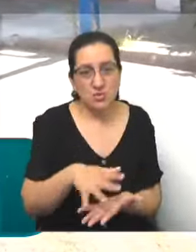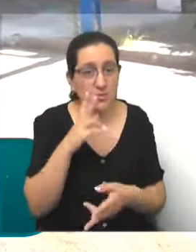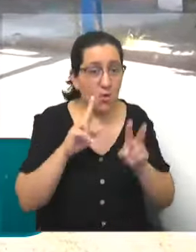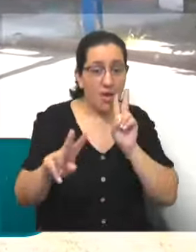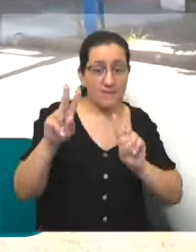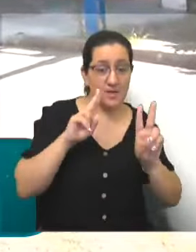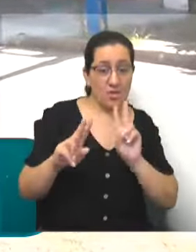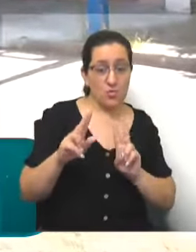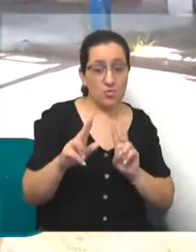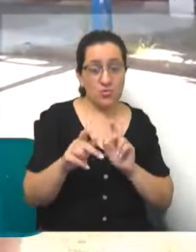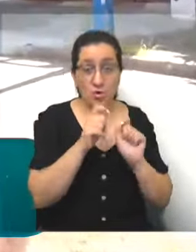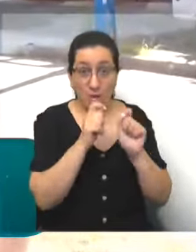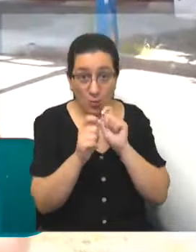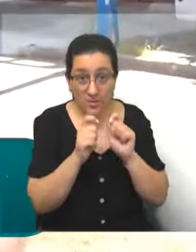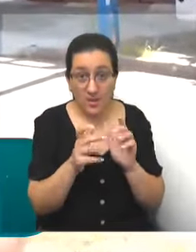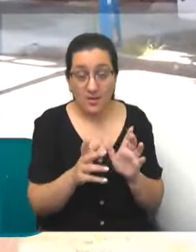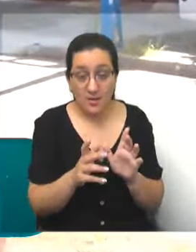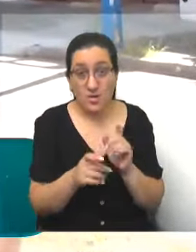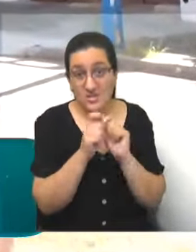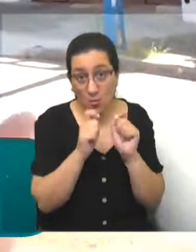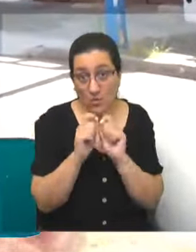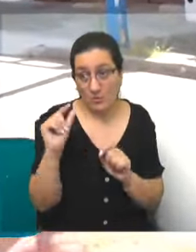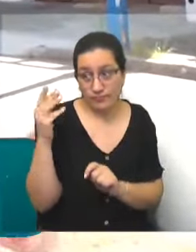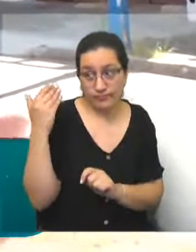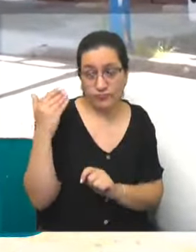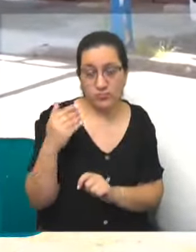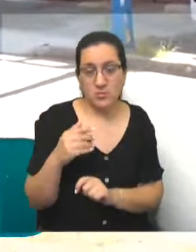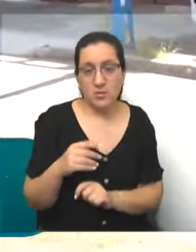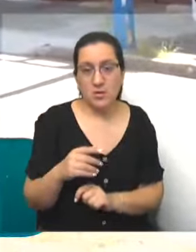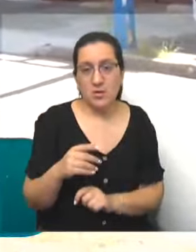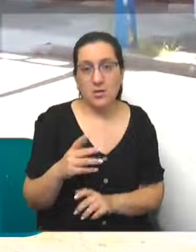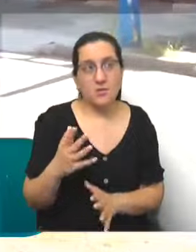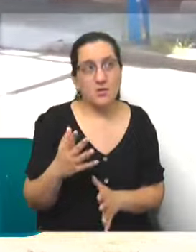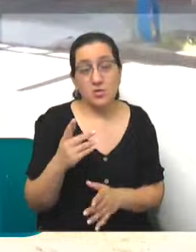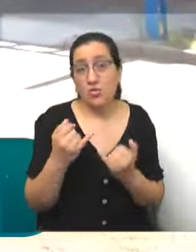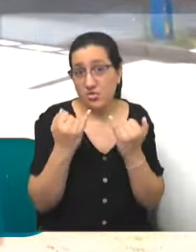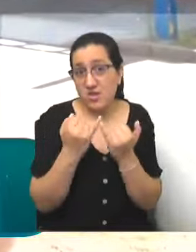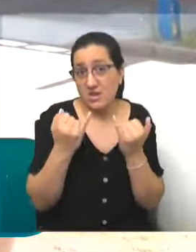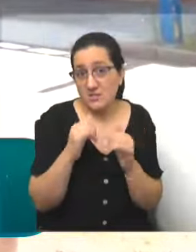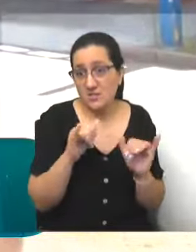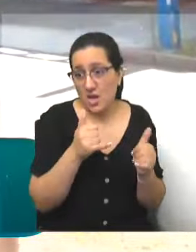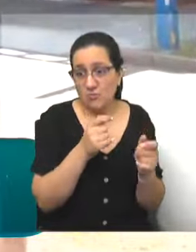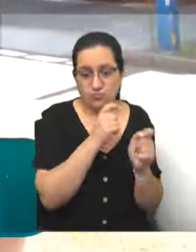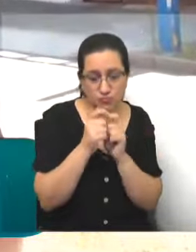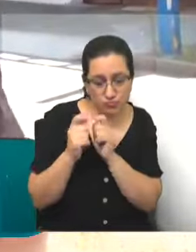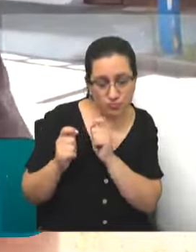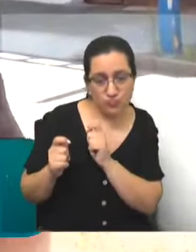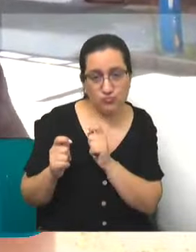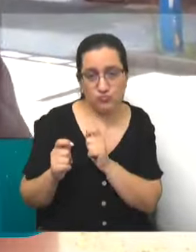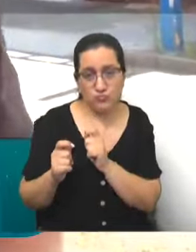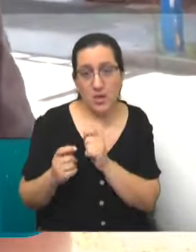observando, de acuerdo también a estas encuestas de opinión pública que en estos días han